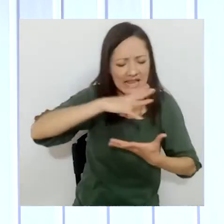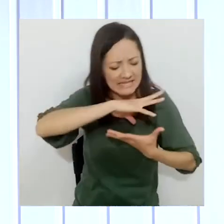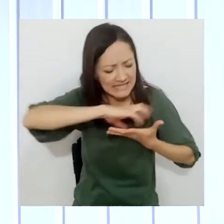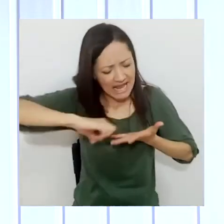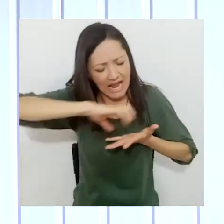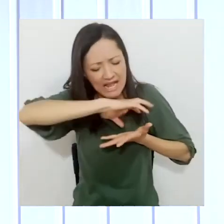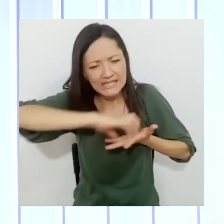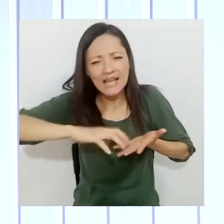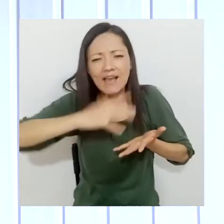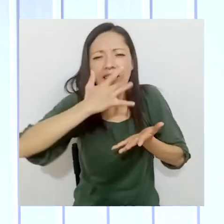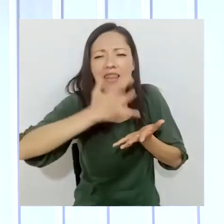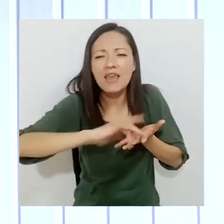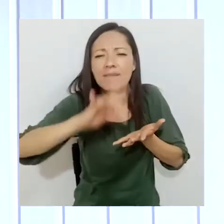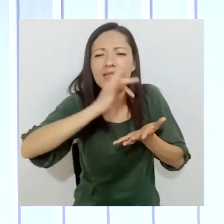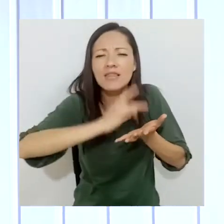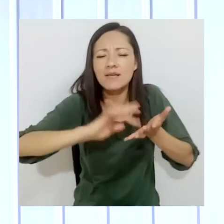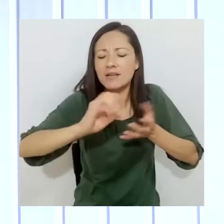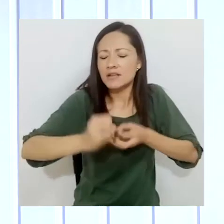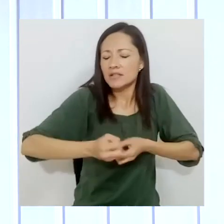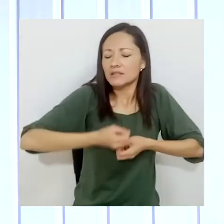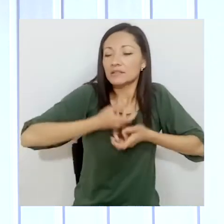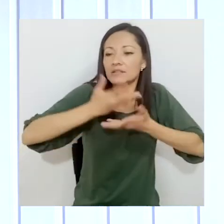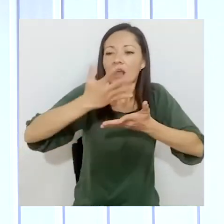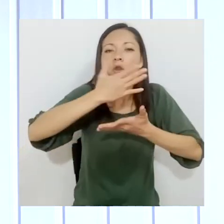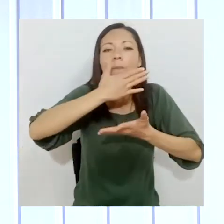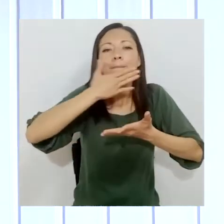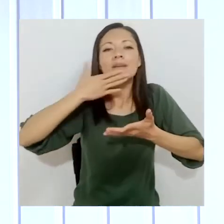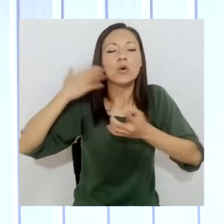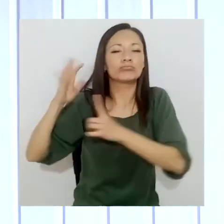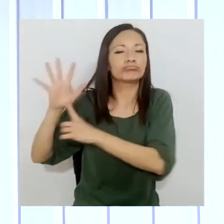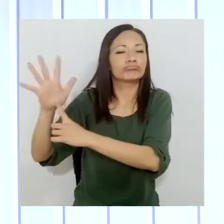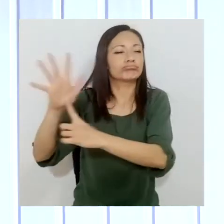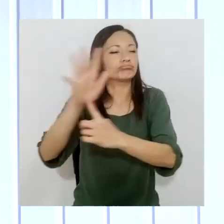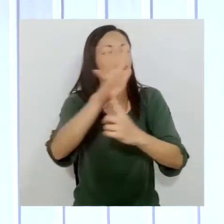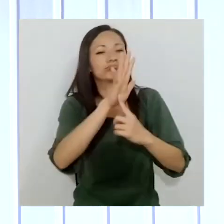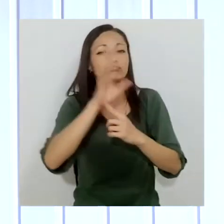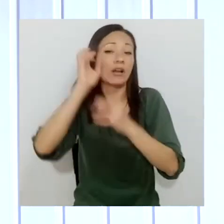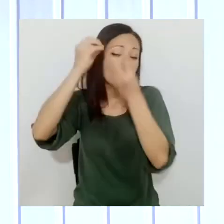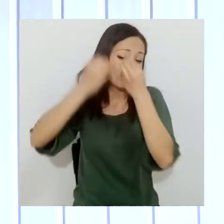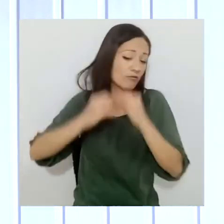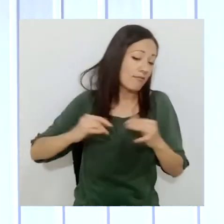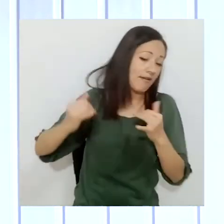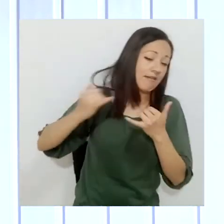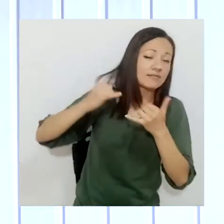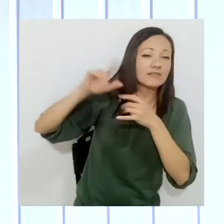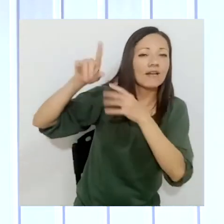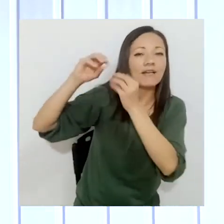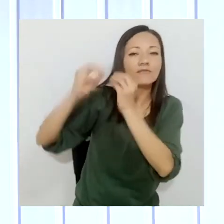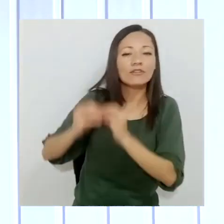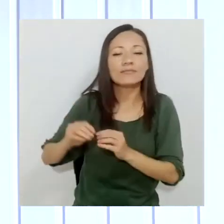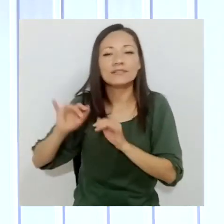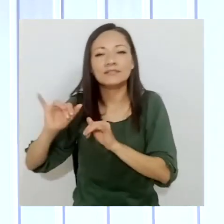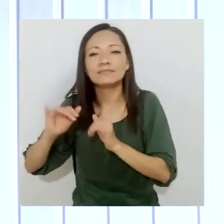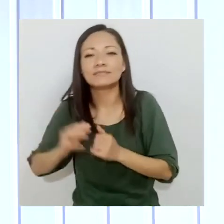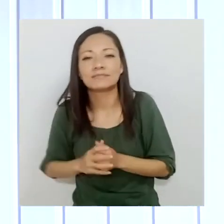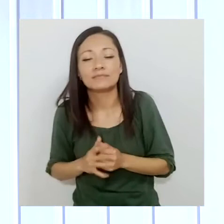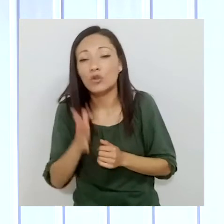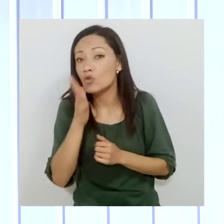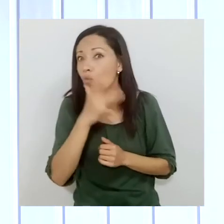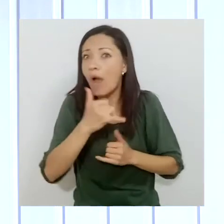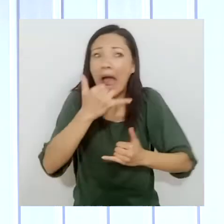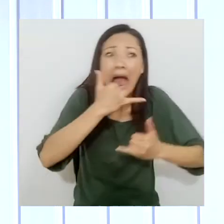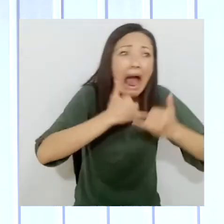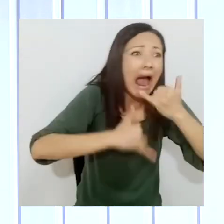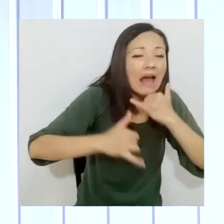mejor de nosotros que creó en nosotros. Así nos hizo. Y no hay imperfección, porque aún